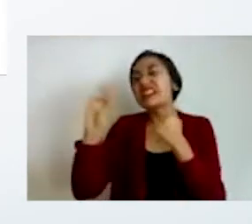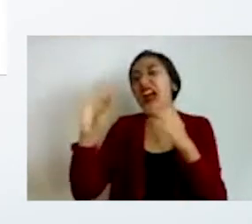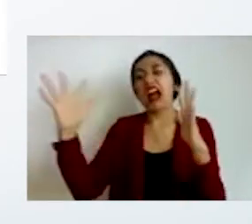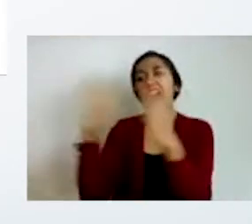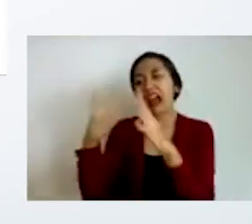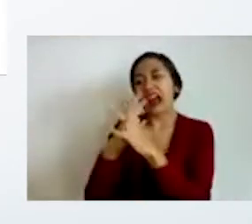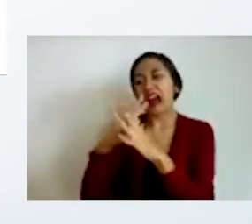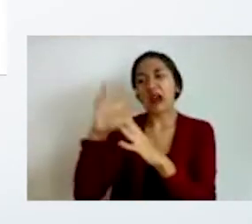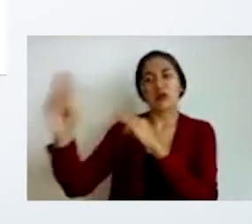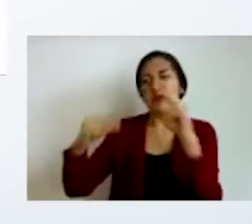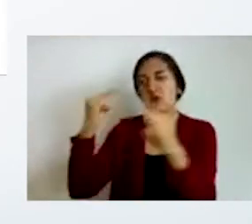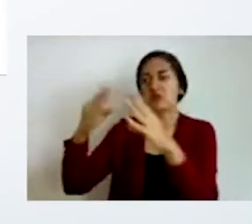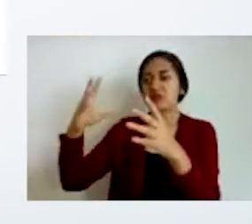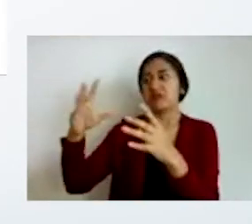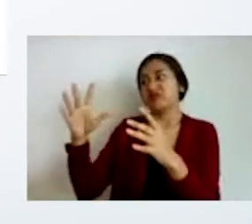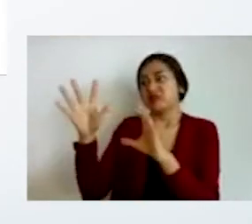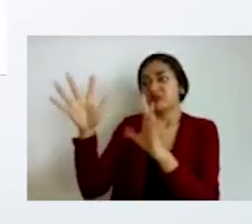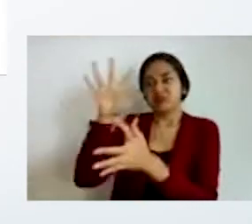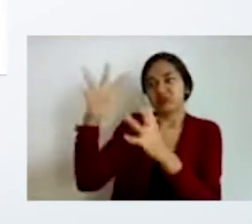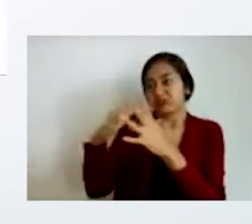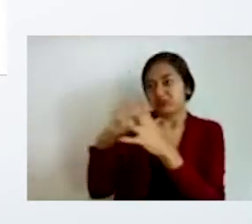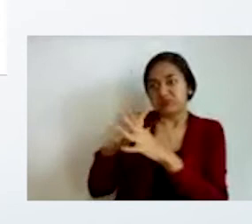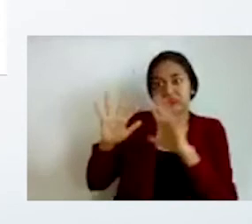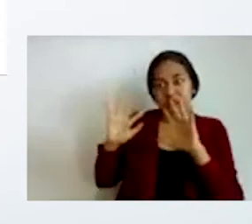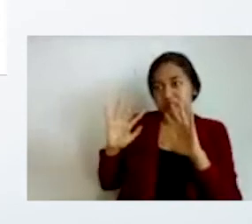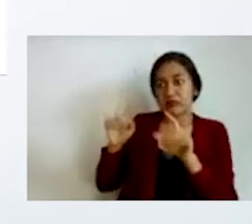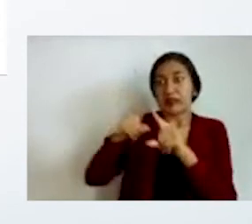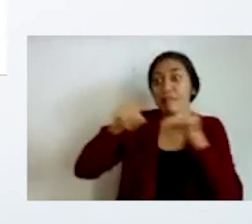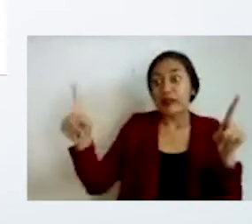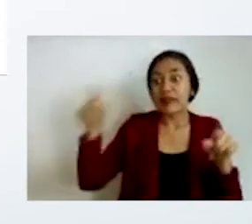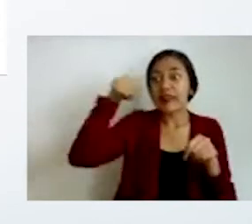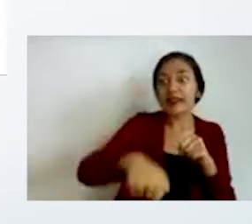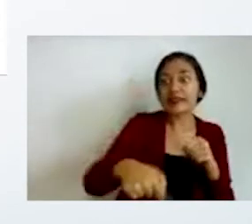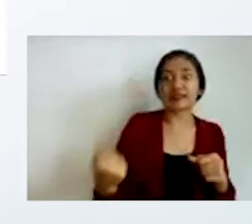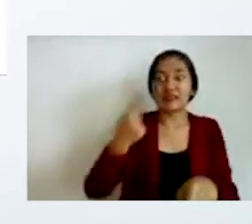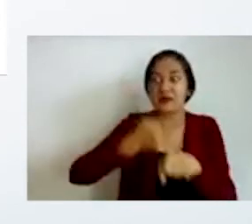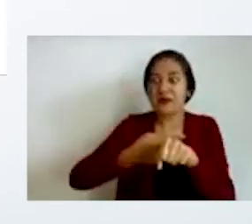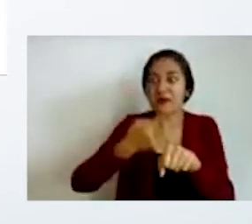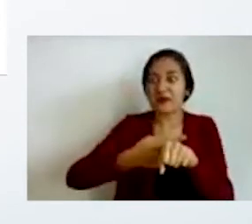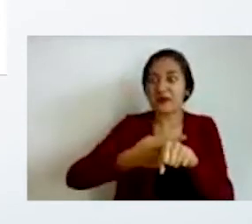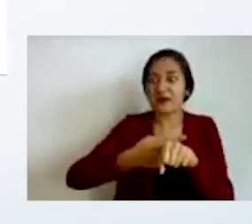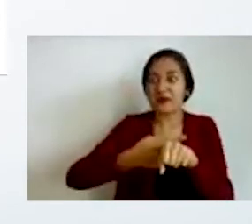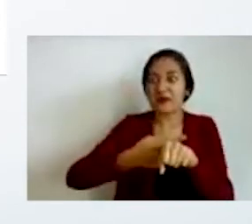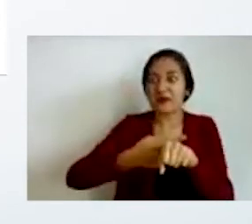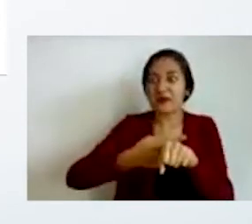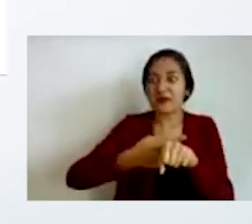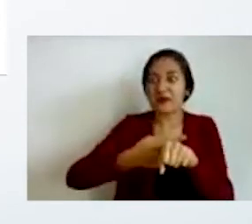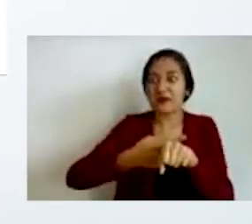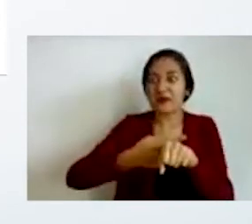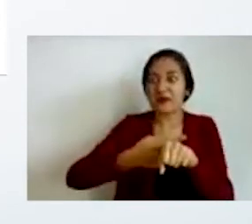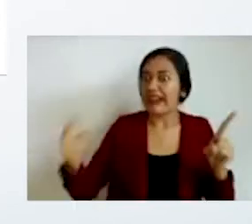opinión, pero en este caso este es un fenómeno que está afectando a todo el